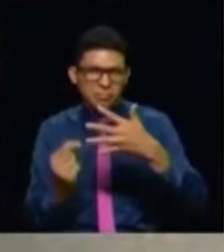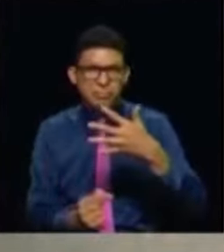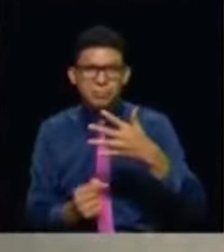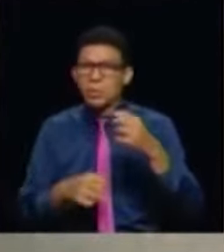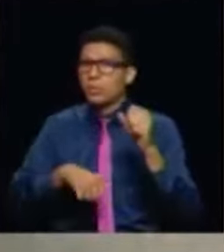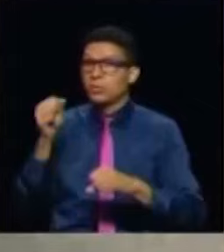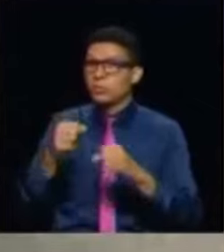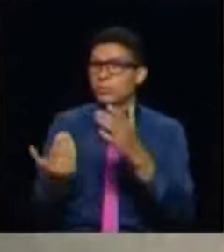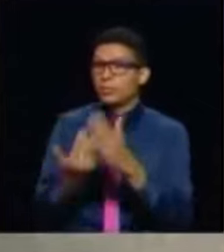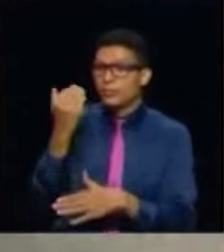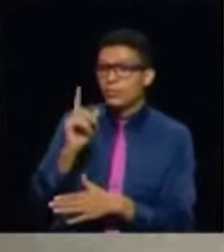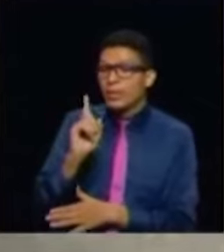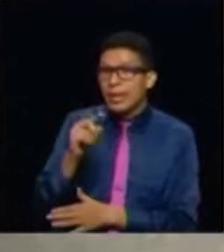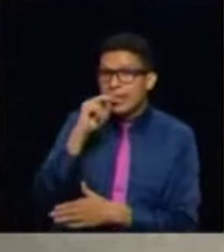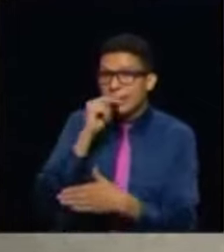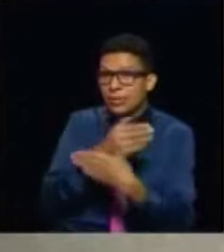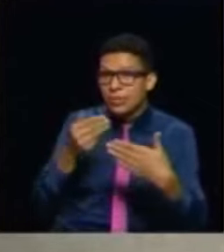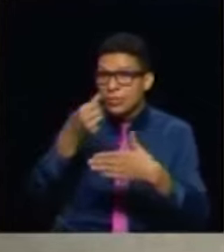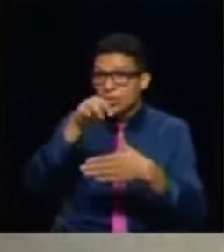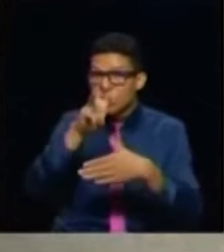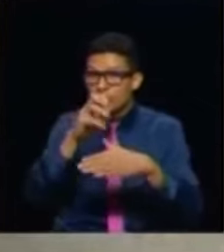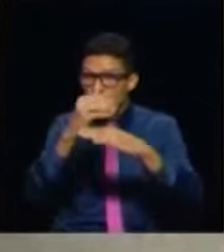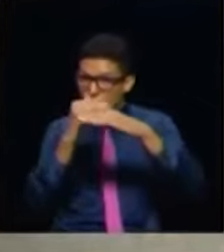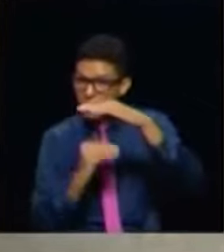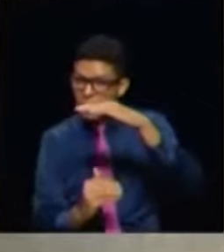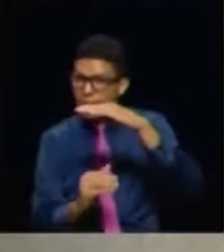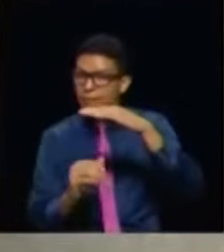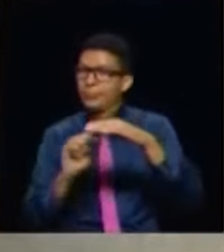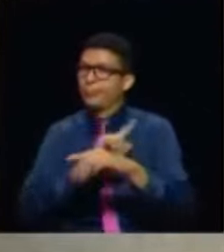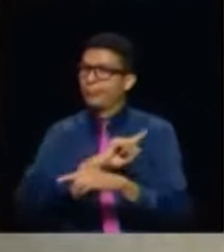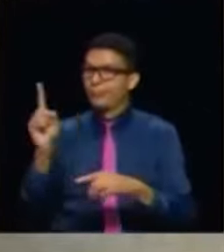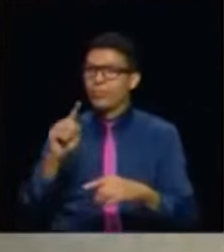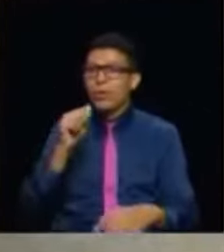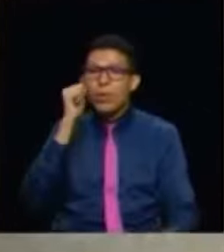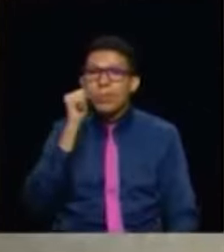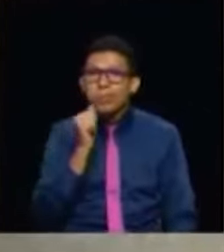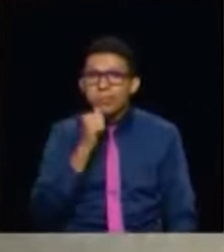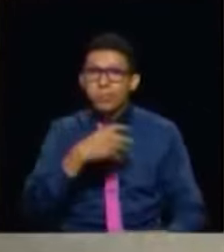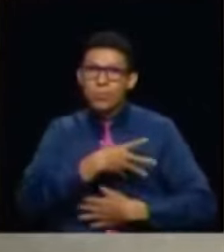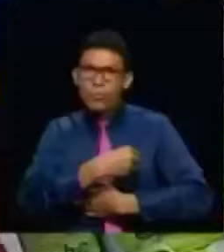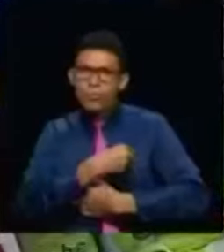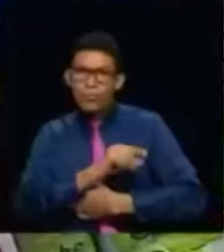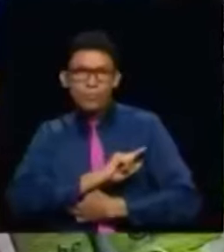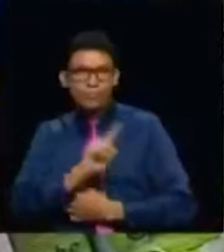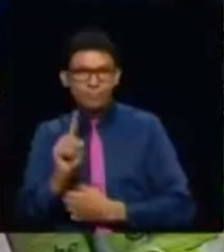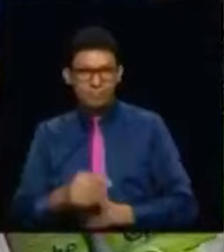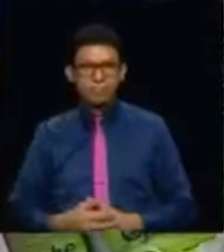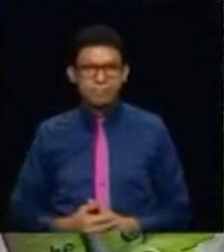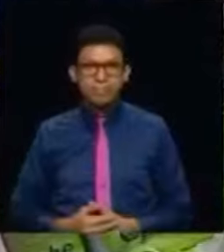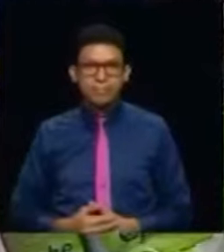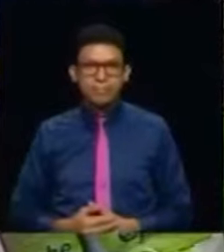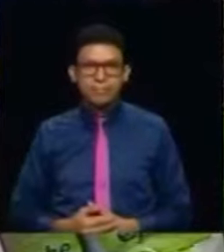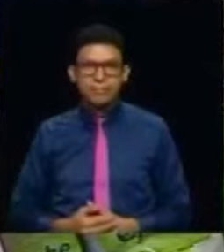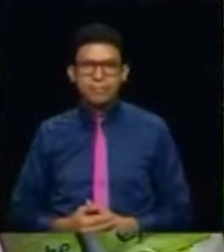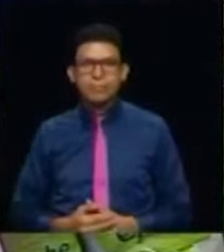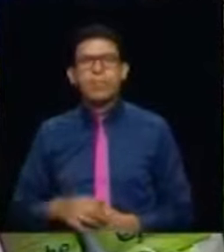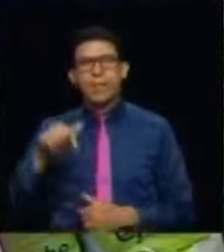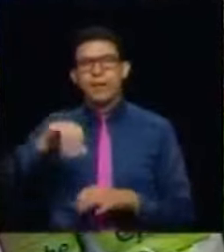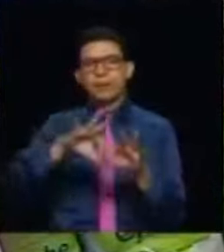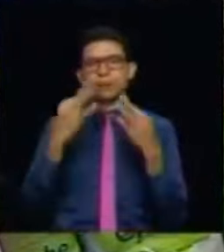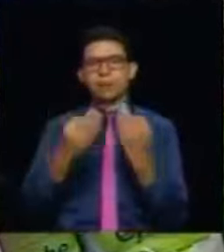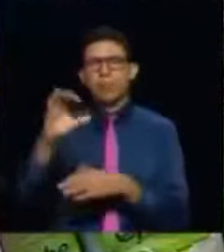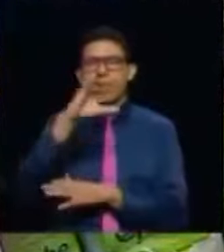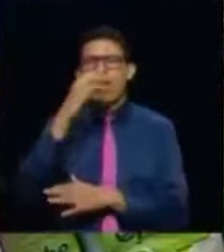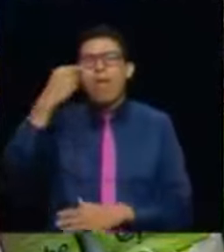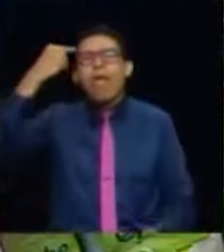no sean consumidos por menores de 18 años ni por mujeres embarazadas o lactantes. En las familias colombianas existe una